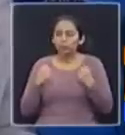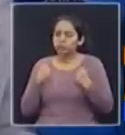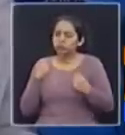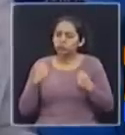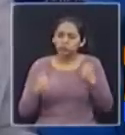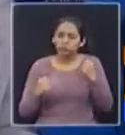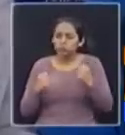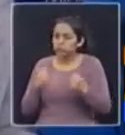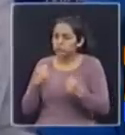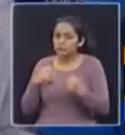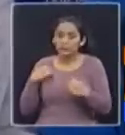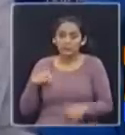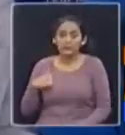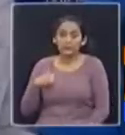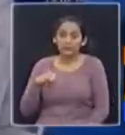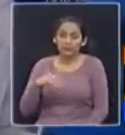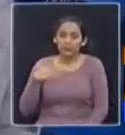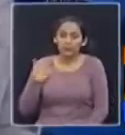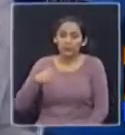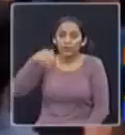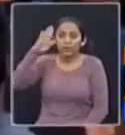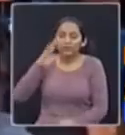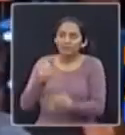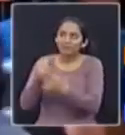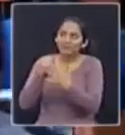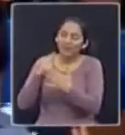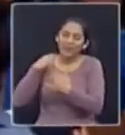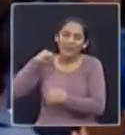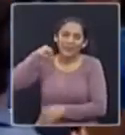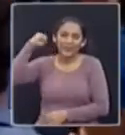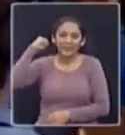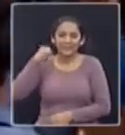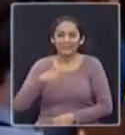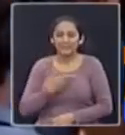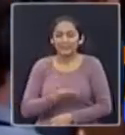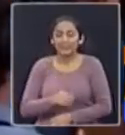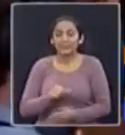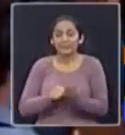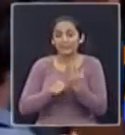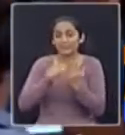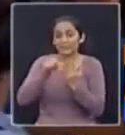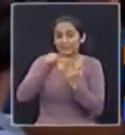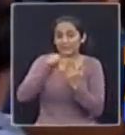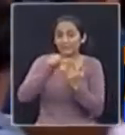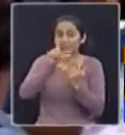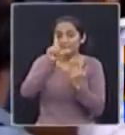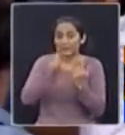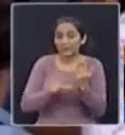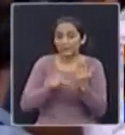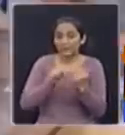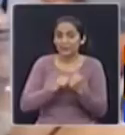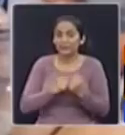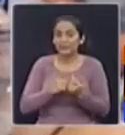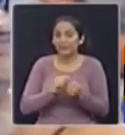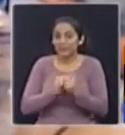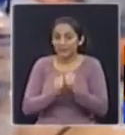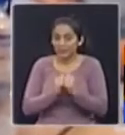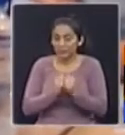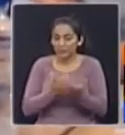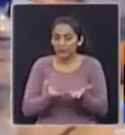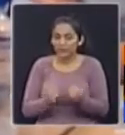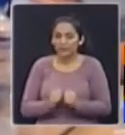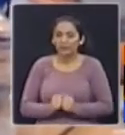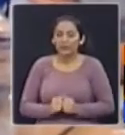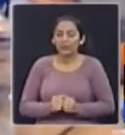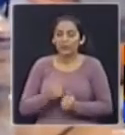Dios obtuve ese logro. Andrea Sotomayor, ministra del Deporte, recibió a la marchista y al grupo de atletas que son parte del equipo